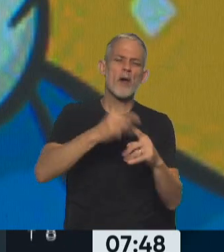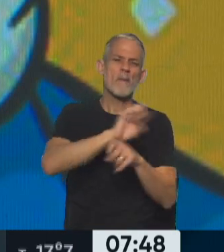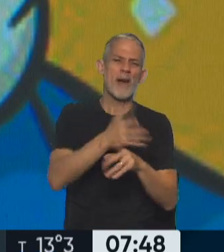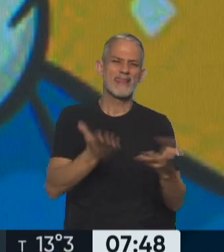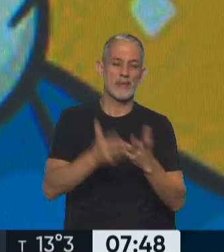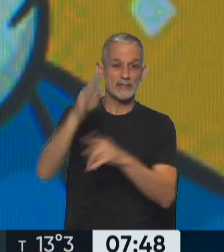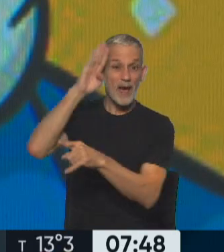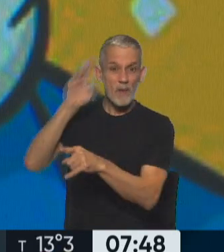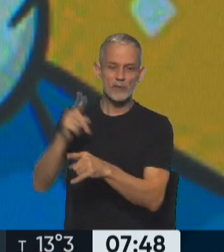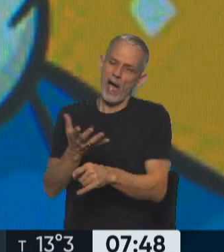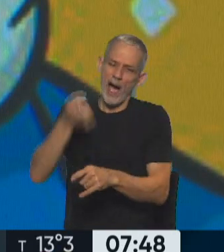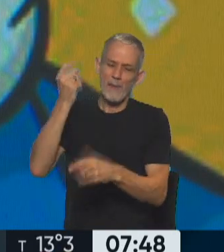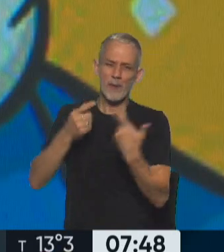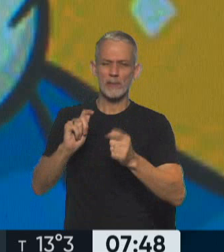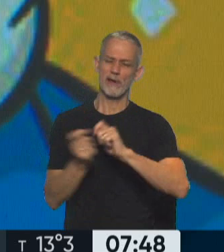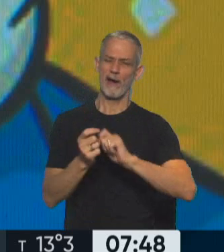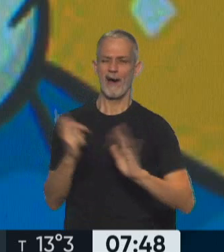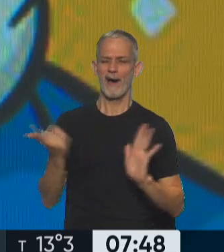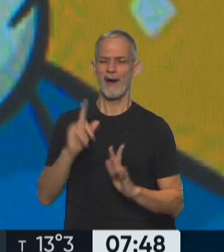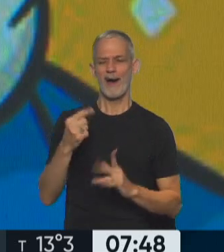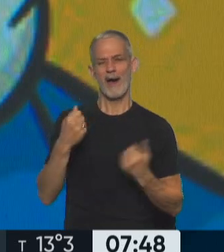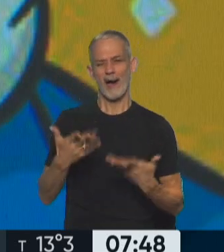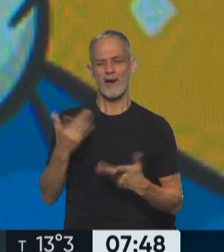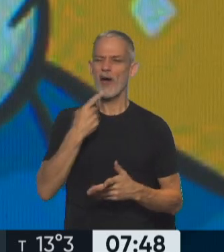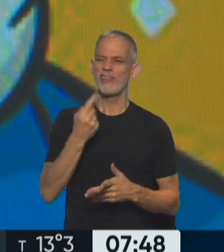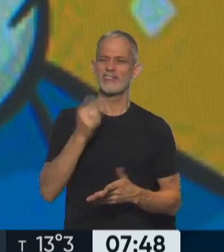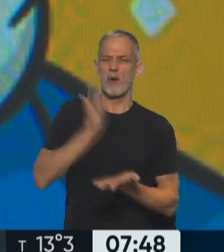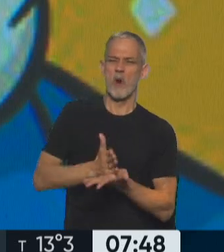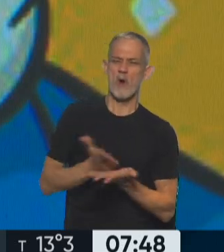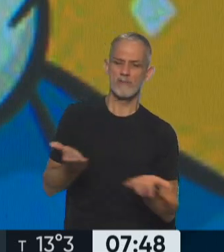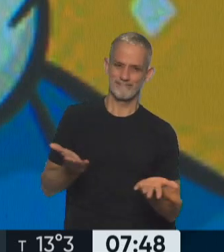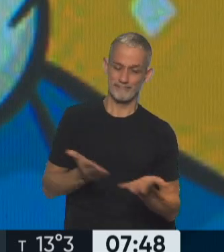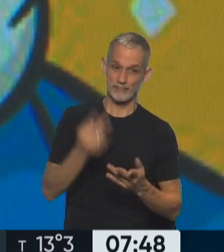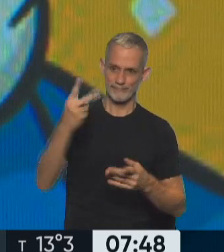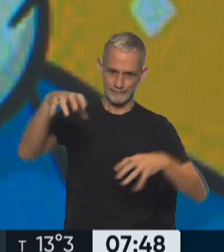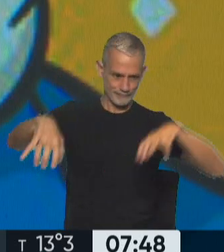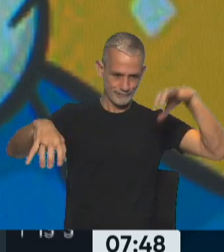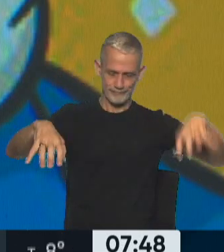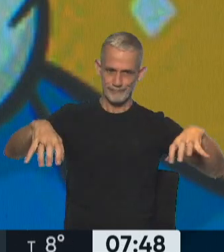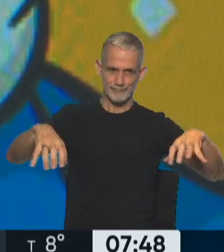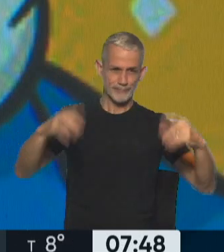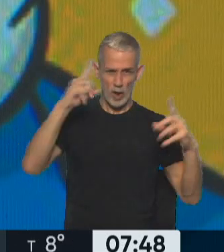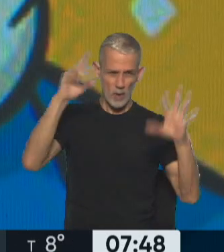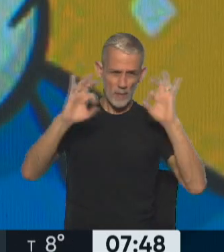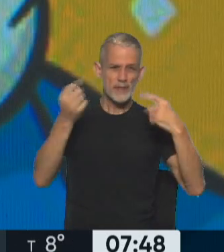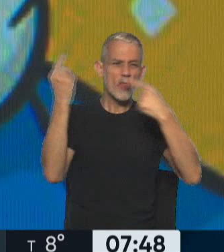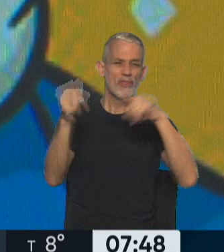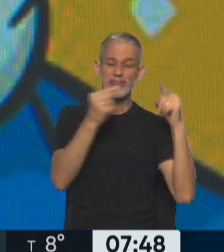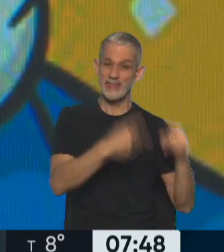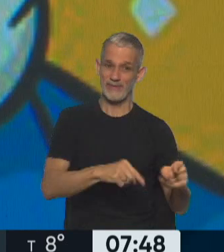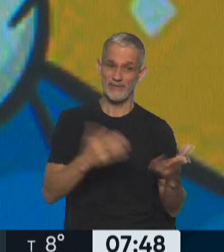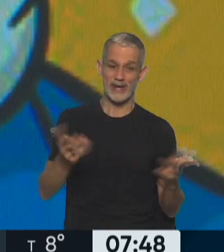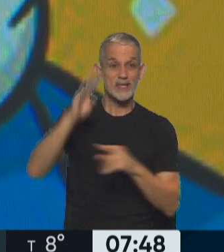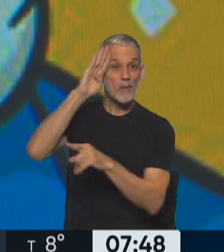que Bolsonaro, cambiando el discurso, llama dictadura. Bueno, dos actos con dos posiciones totalmente diferentes, pero